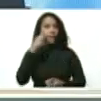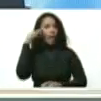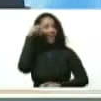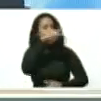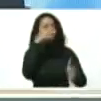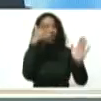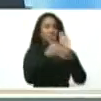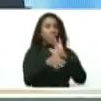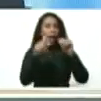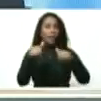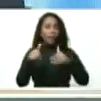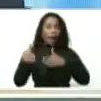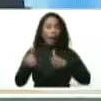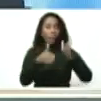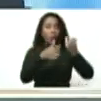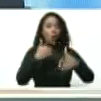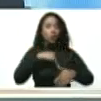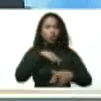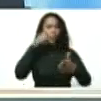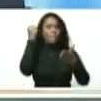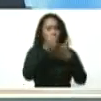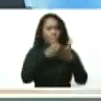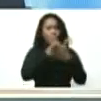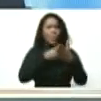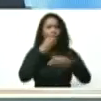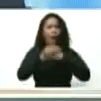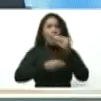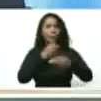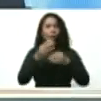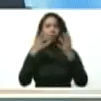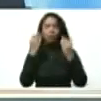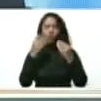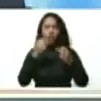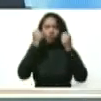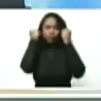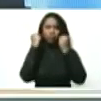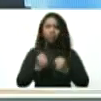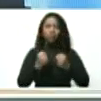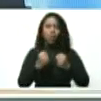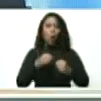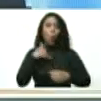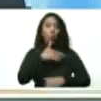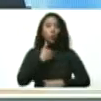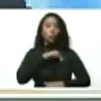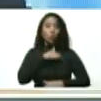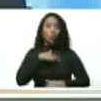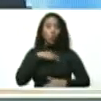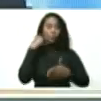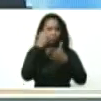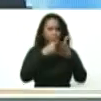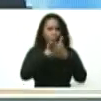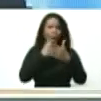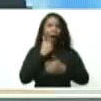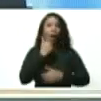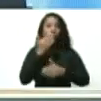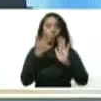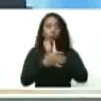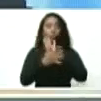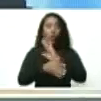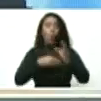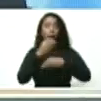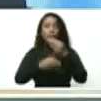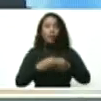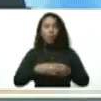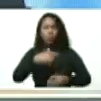sobre este camino que estamos empeñados en tomar con mucha firmeza. Y cuando nos empeñamos en hacer algo, lo hacemos con